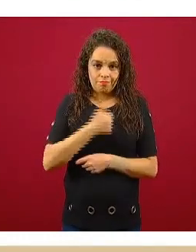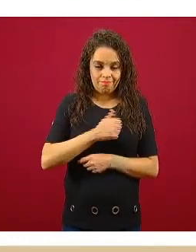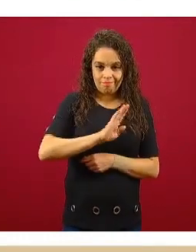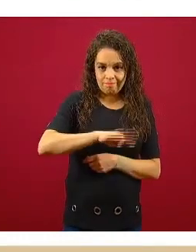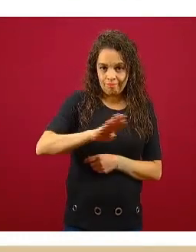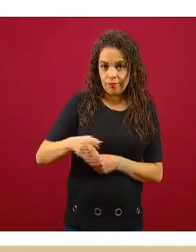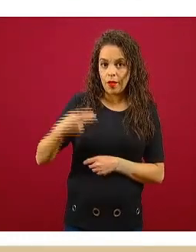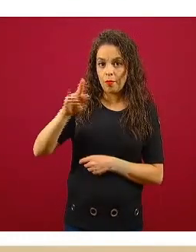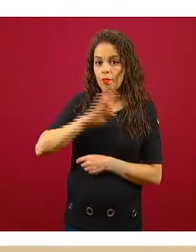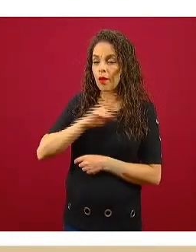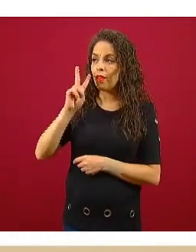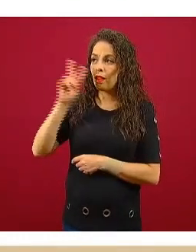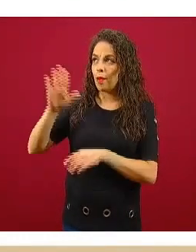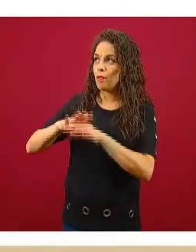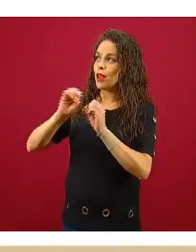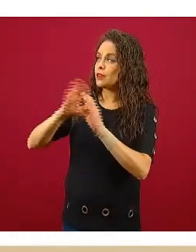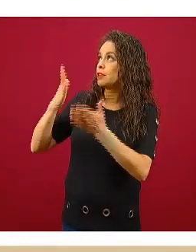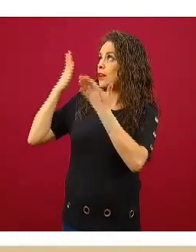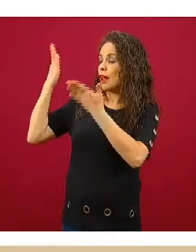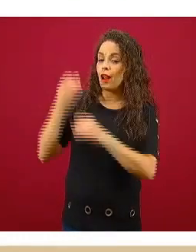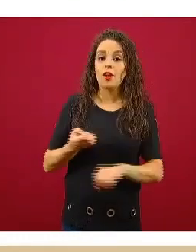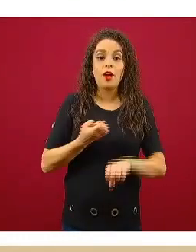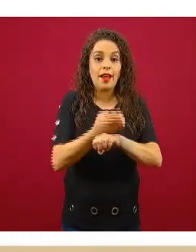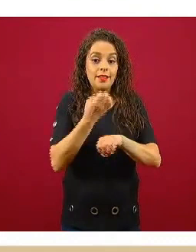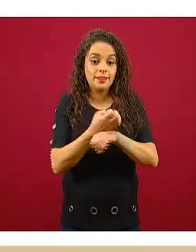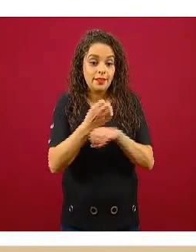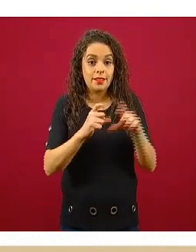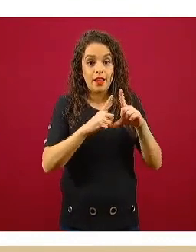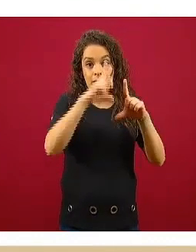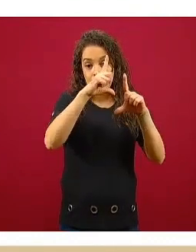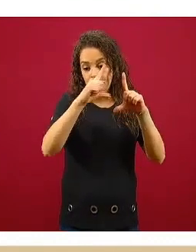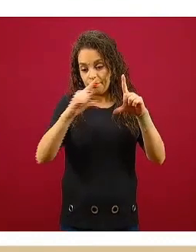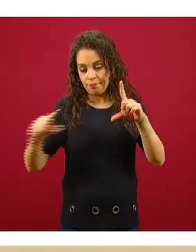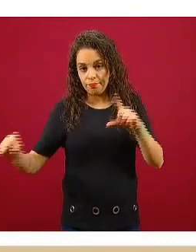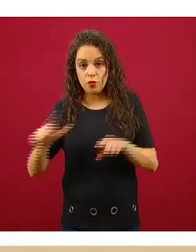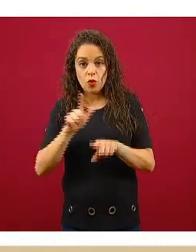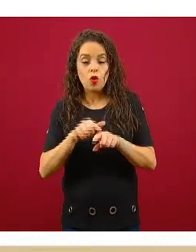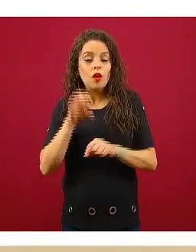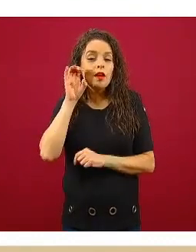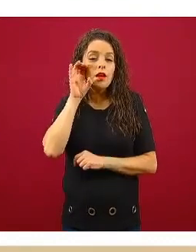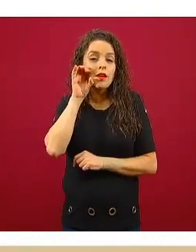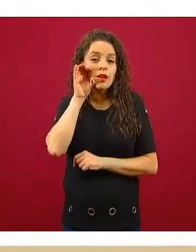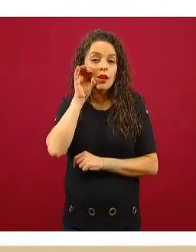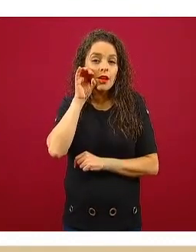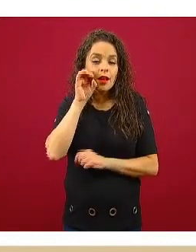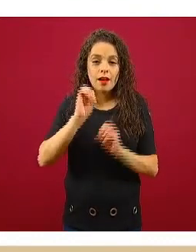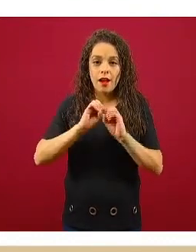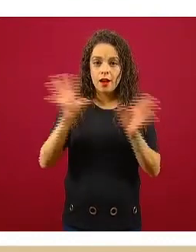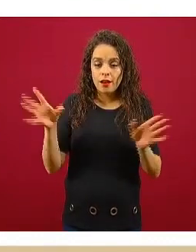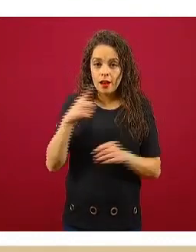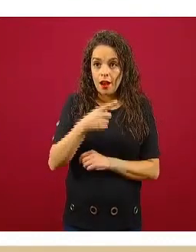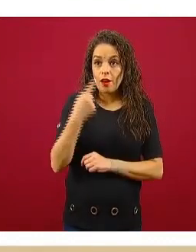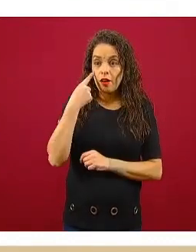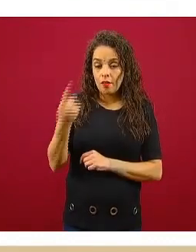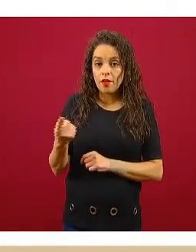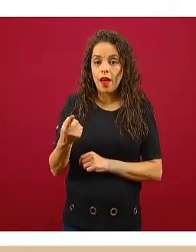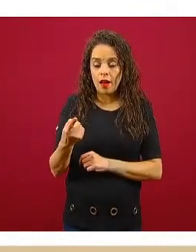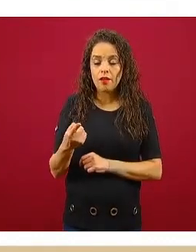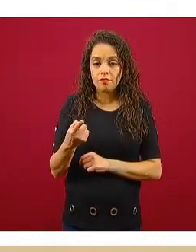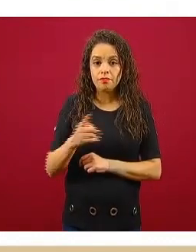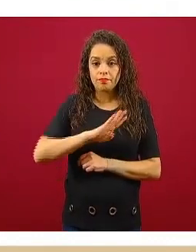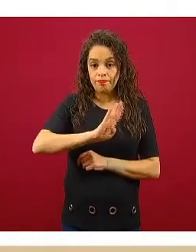por entidad federativa de ocurrencia, y en el color naranja ámbar la expectativa de que estas defunciones